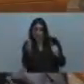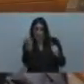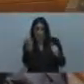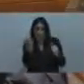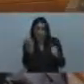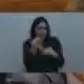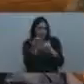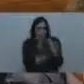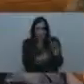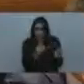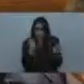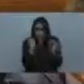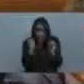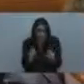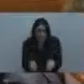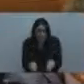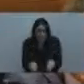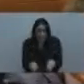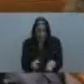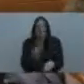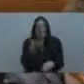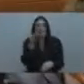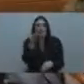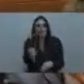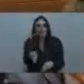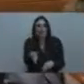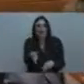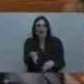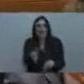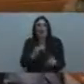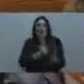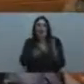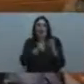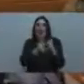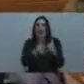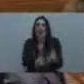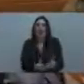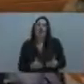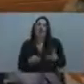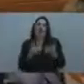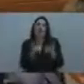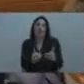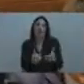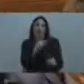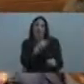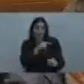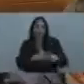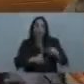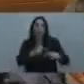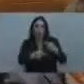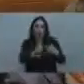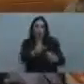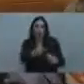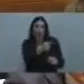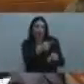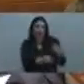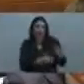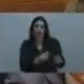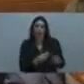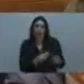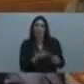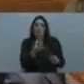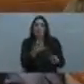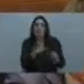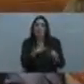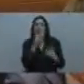sin usar y el atraso de este plan. Eso es lo que ustedes hicieron y, por supuesto, como buena marca de